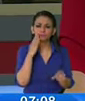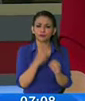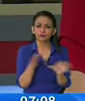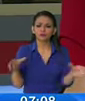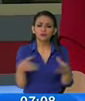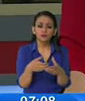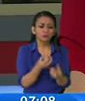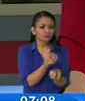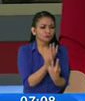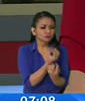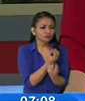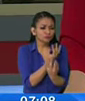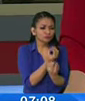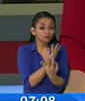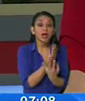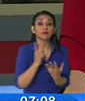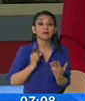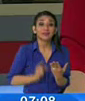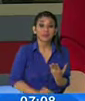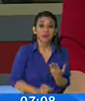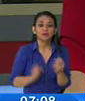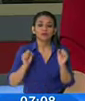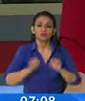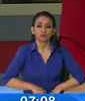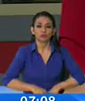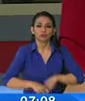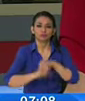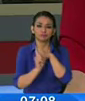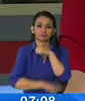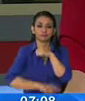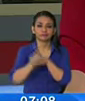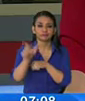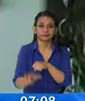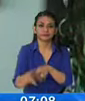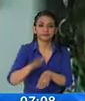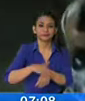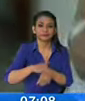de primera mano para tomar acciones que terminen con sanciones a los responsables.